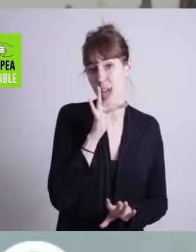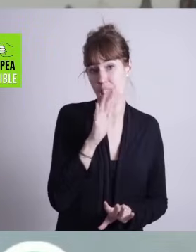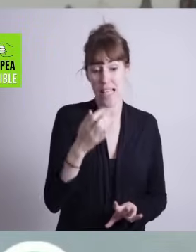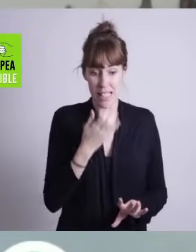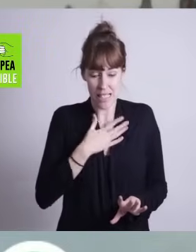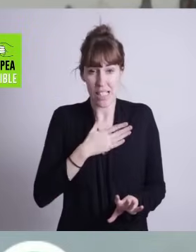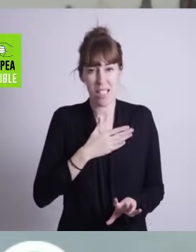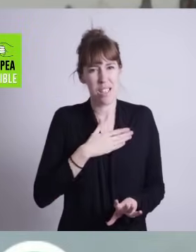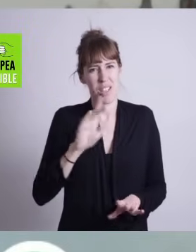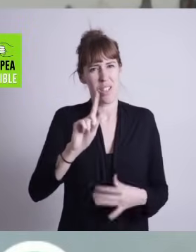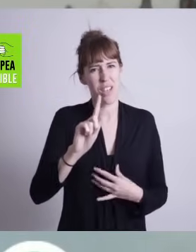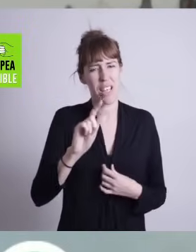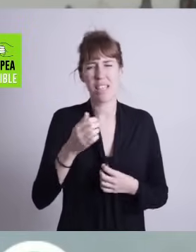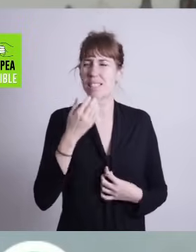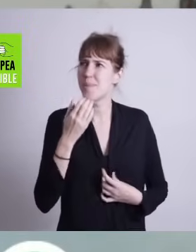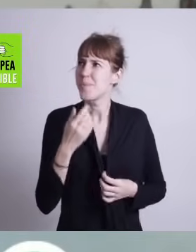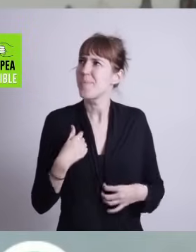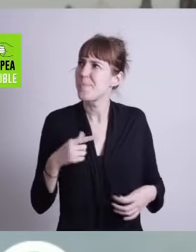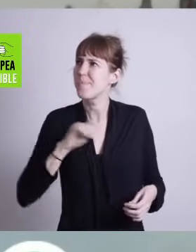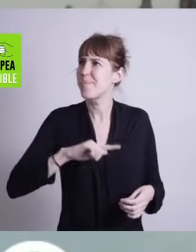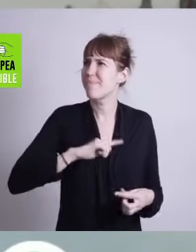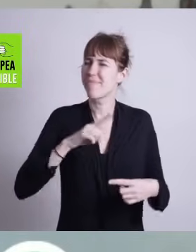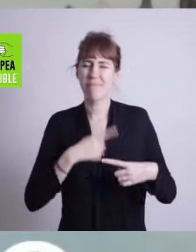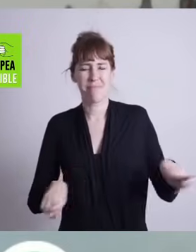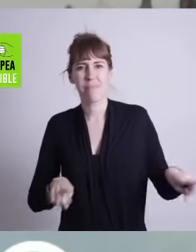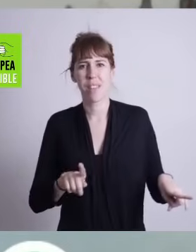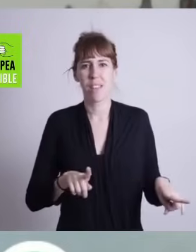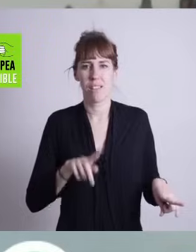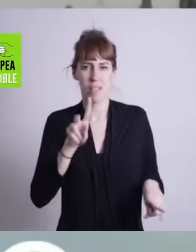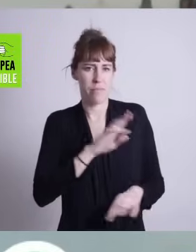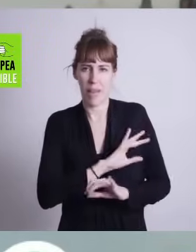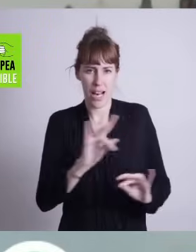si realmente no sentimos que eso es así, no sirve de nada.